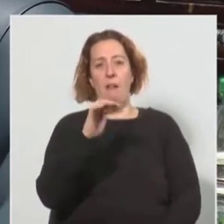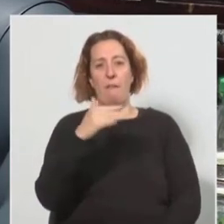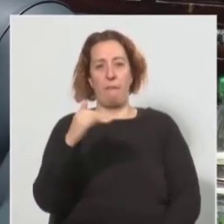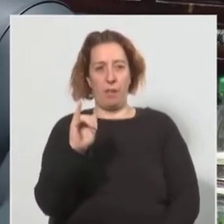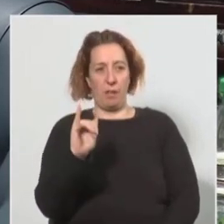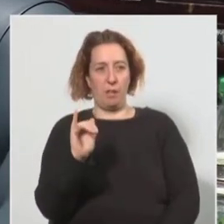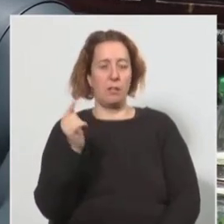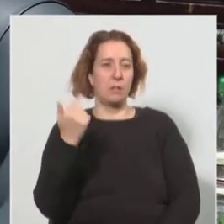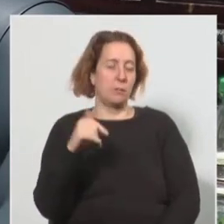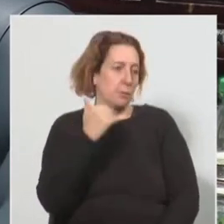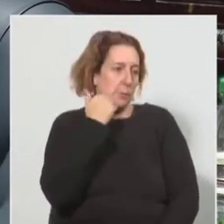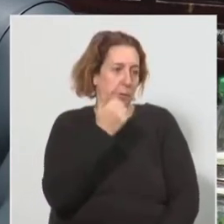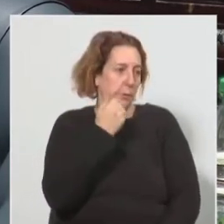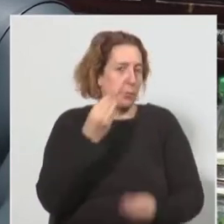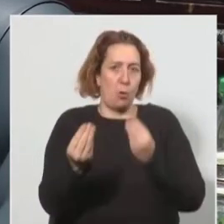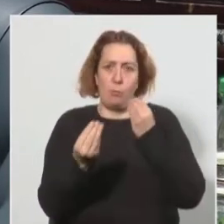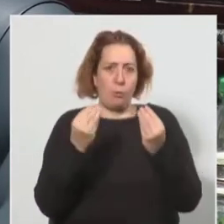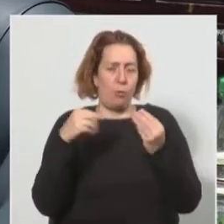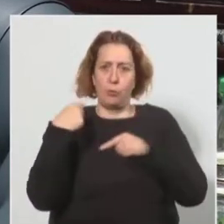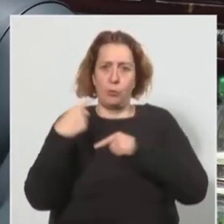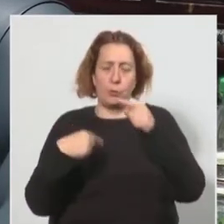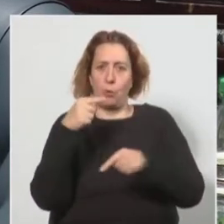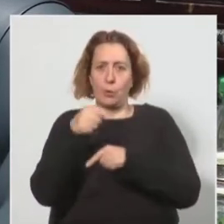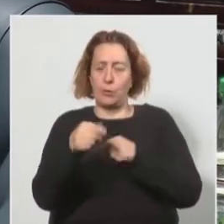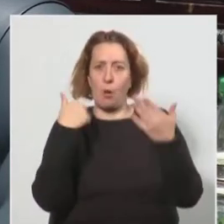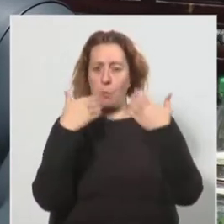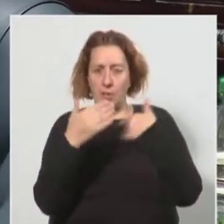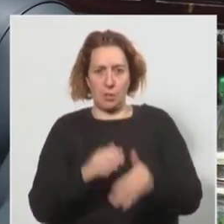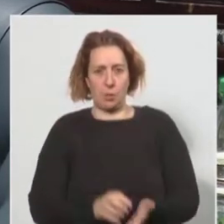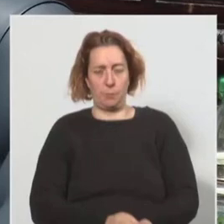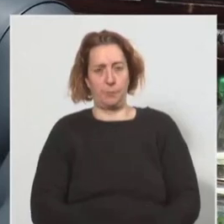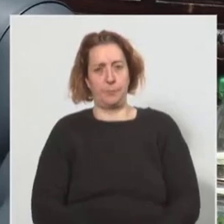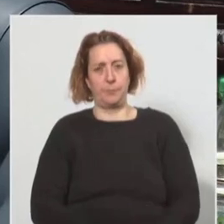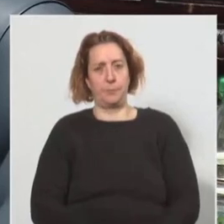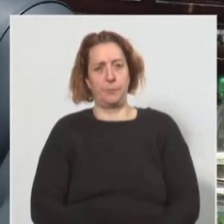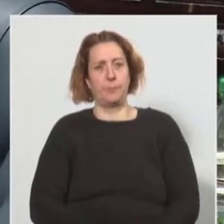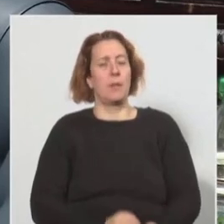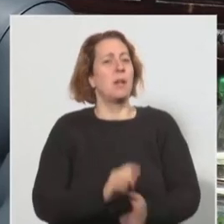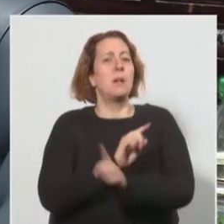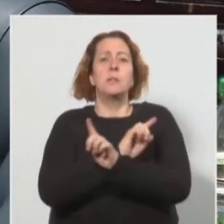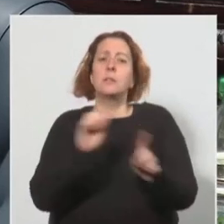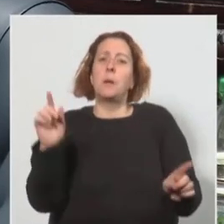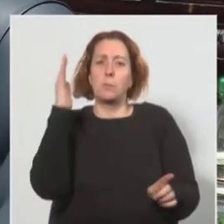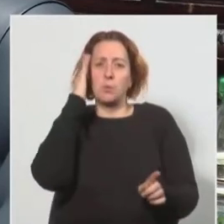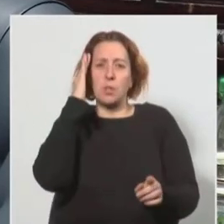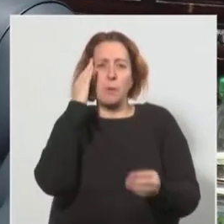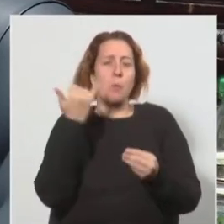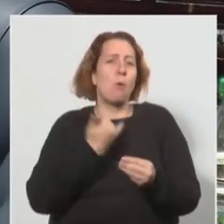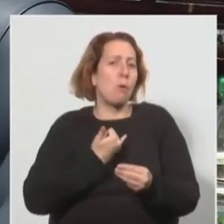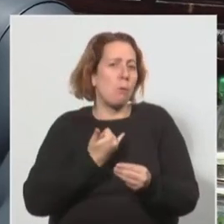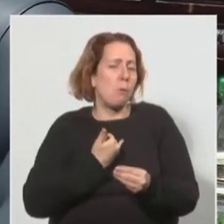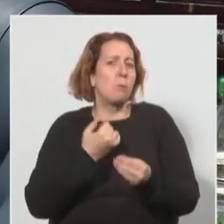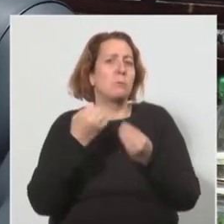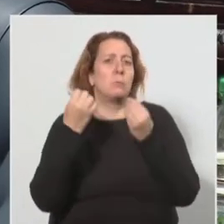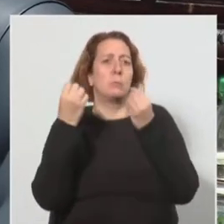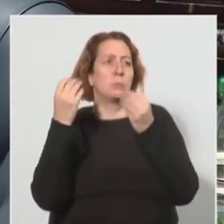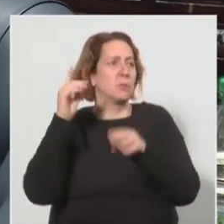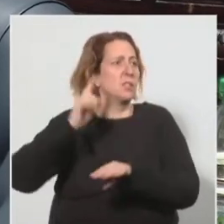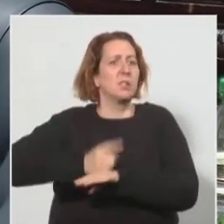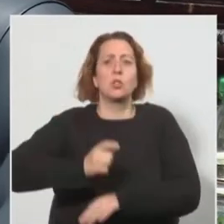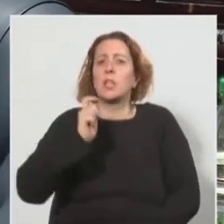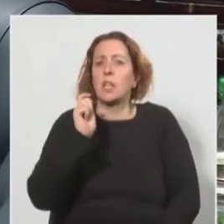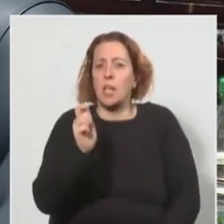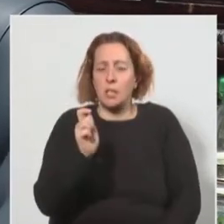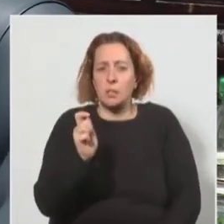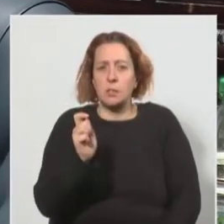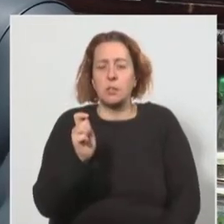No sabemos cómo continuó esa conversación. Tampoco sabemos cómo, ni por decisión de